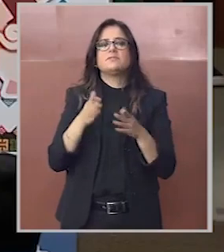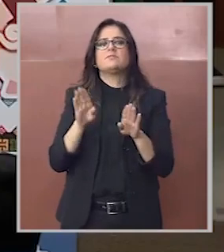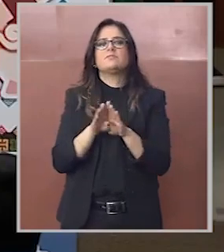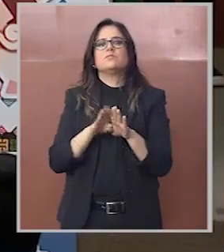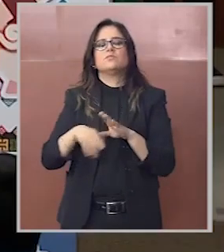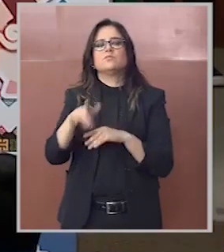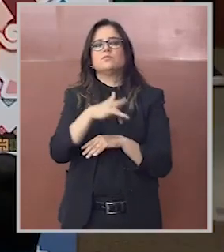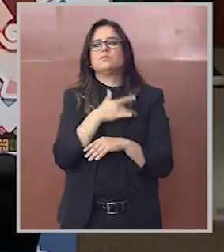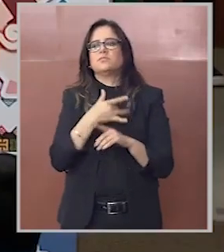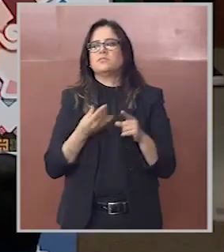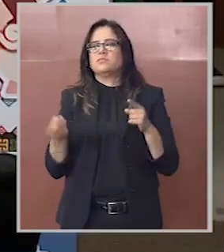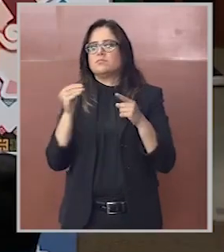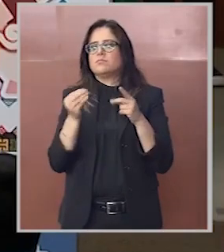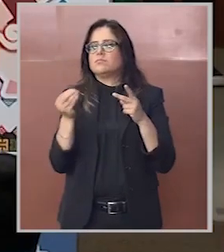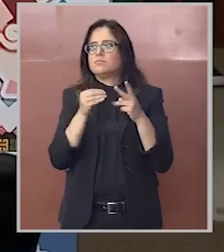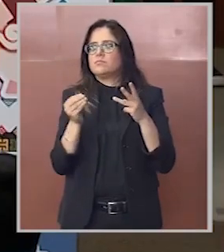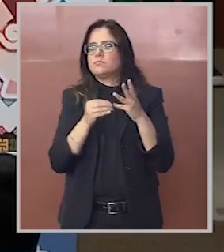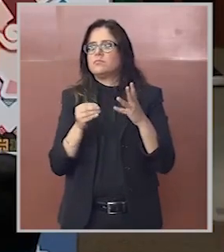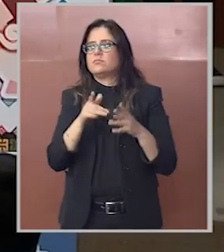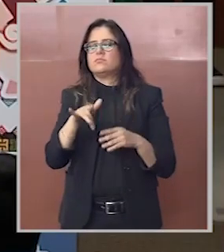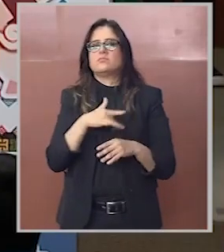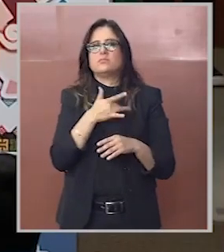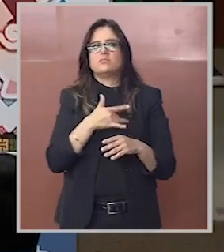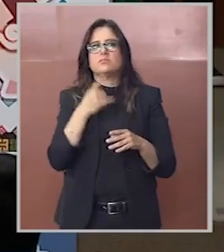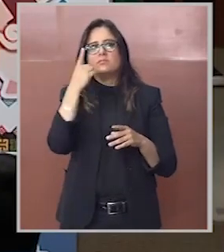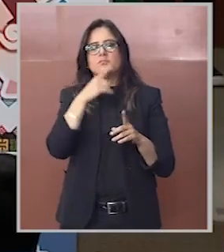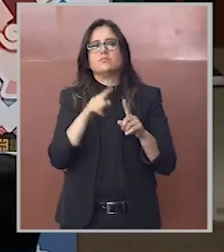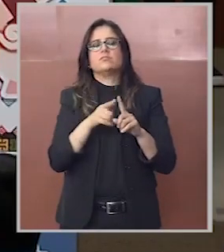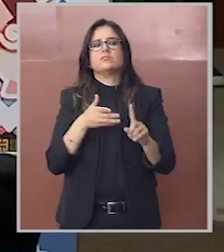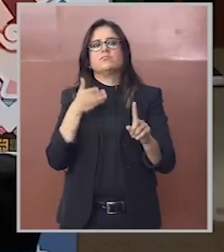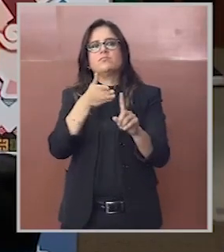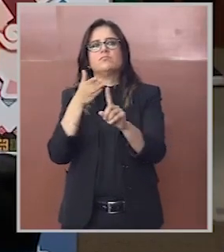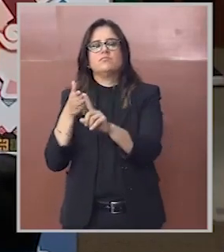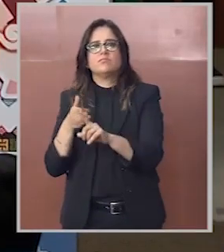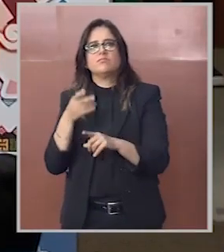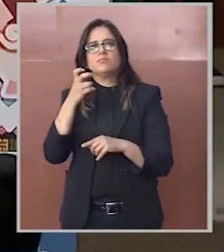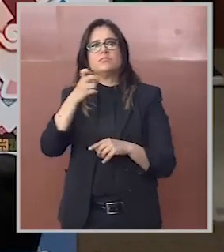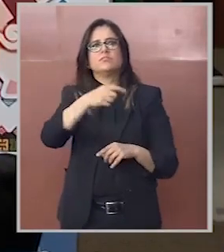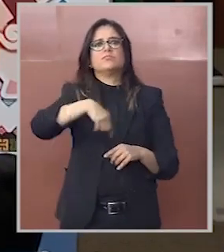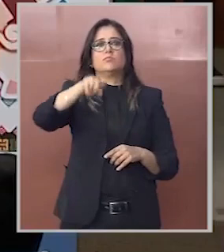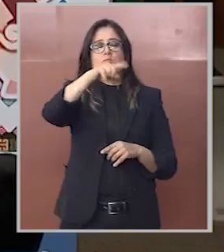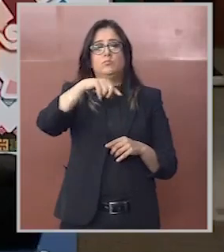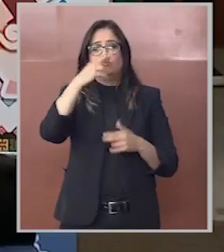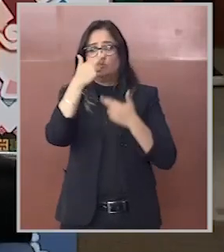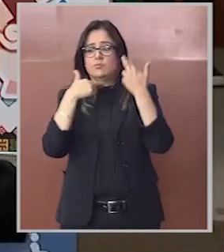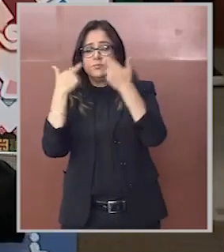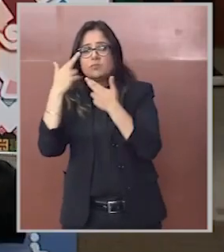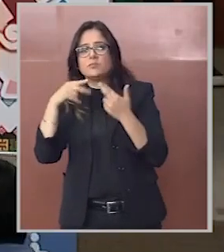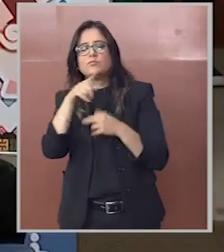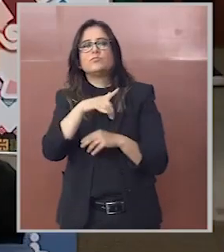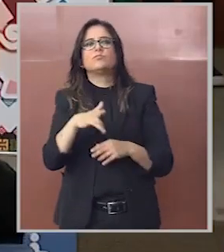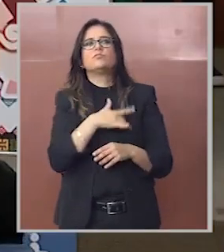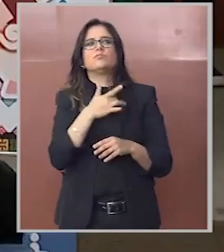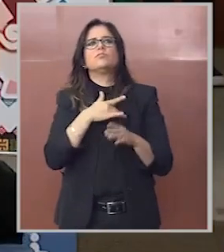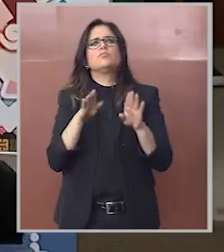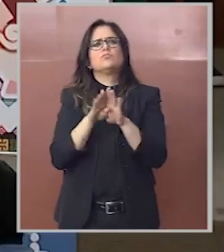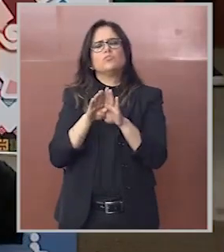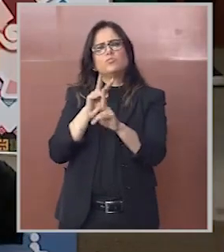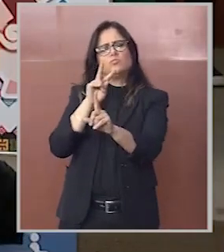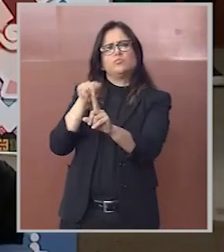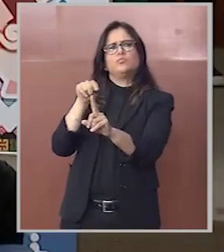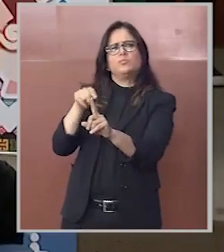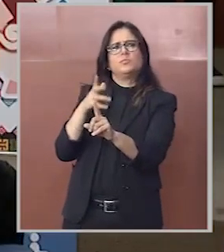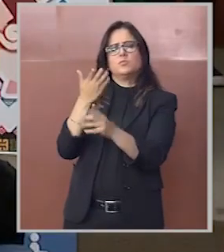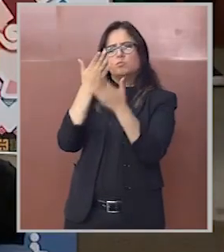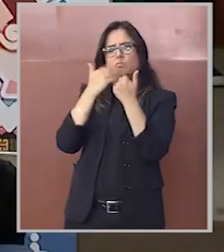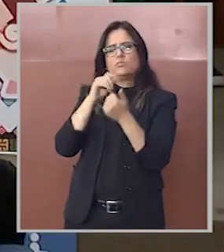contenidos para quién iba dirigido esto porque es una guía que si ustedes revisan se van a encontrar con que no viene la referencia al